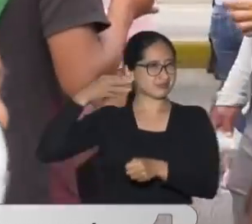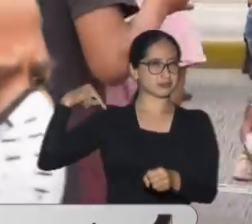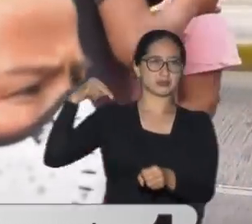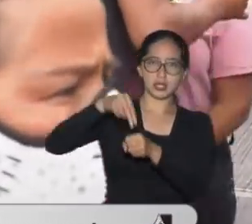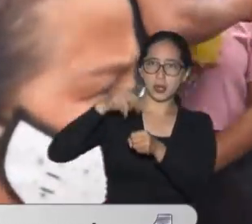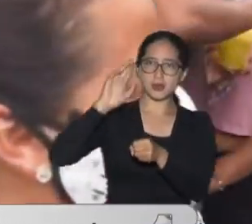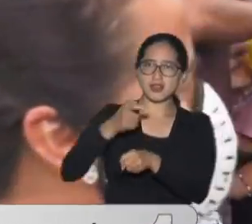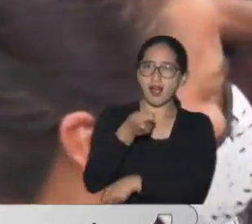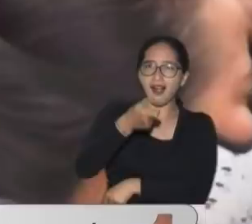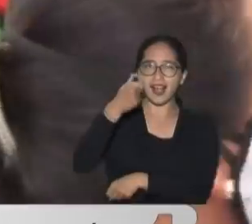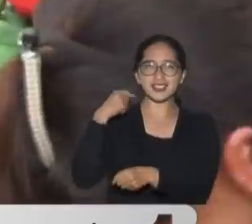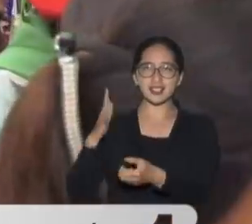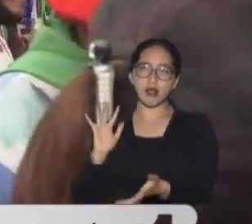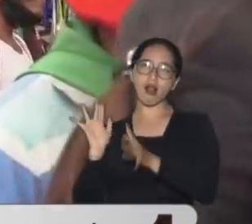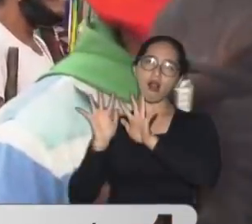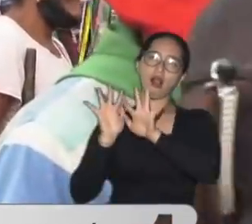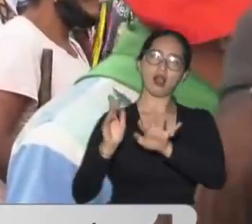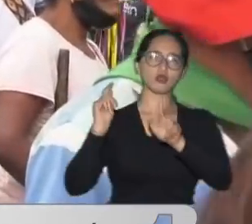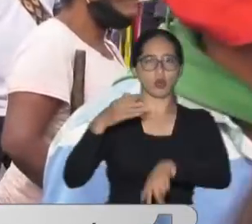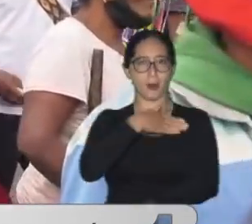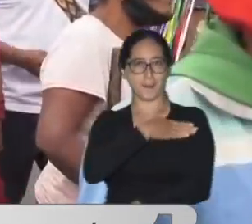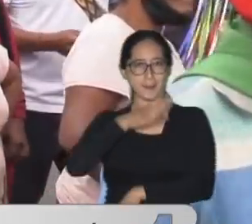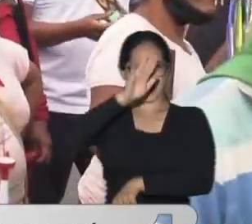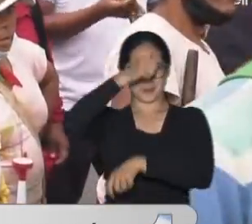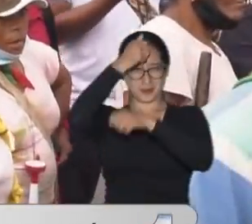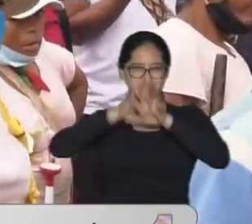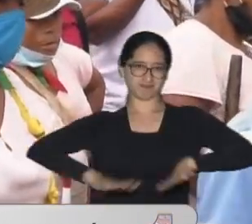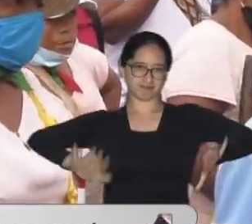próxima a llegar a la Plaza de Bolívar. Ya volvemos.